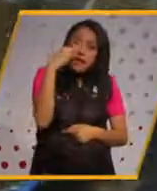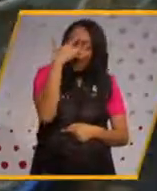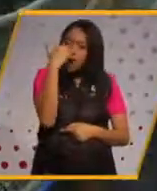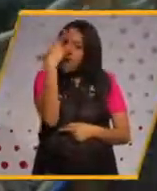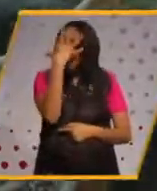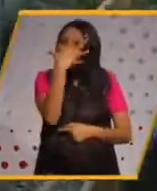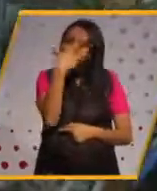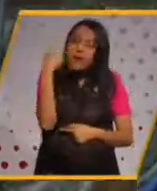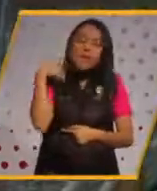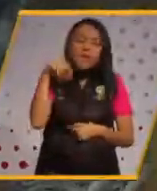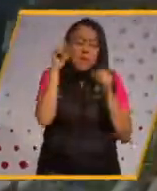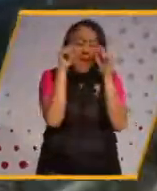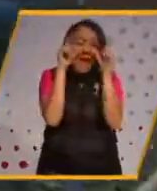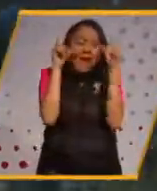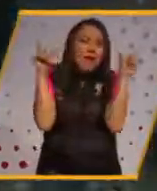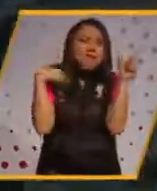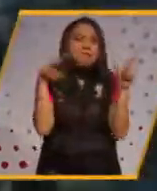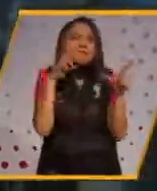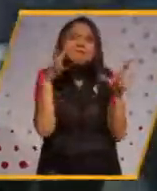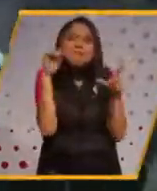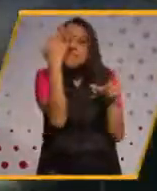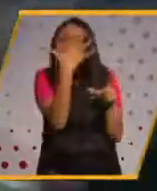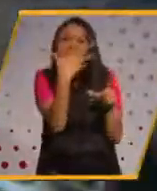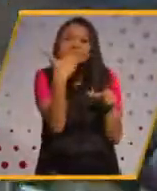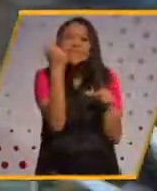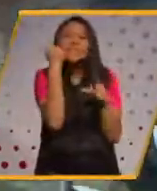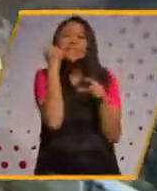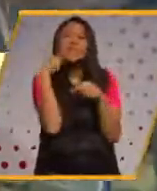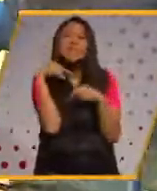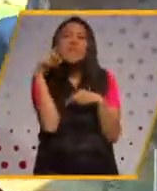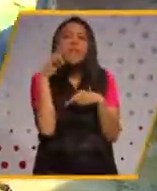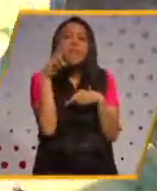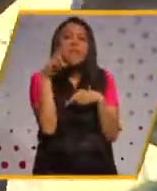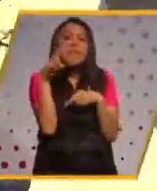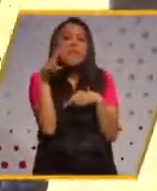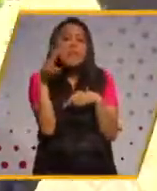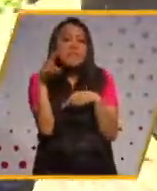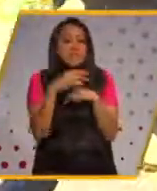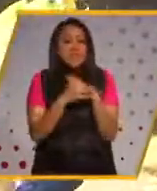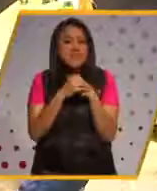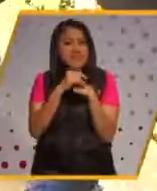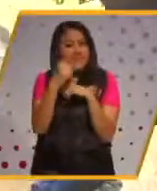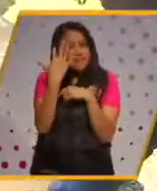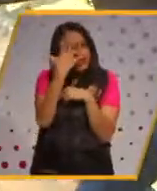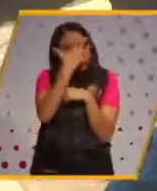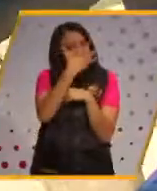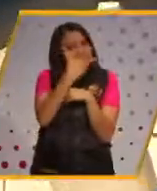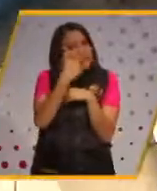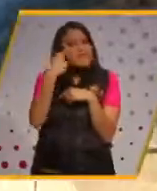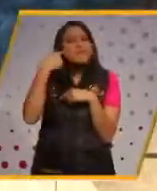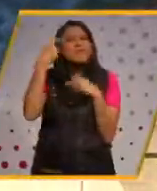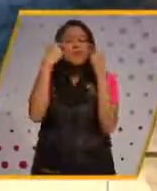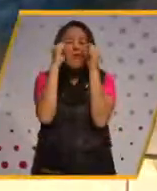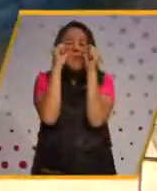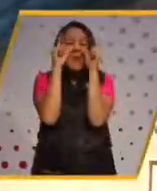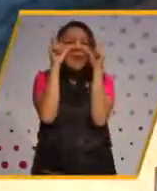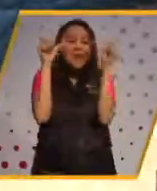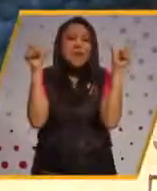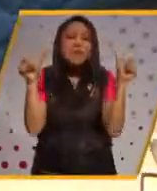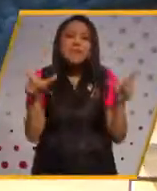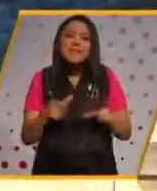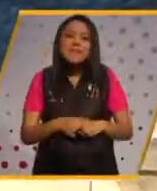ábreme los ojitos hechos a ver a ver pero quitó la vida breve' los ojitos